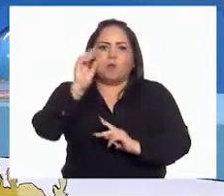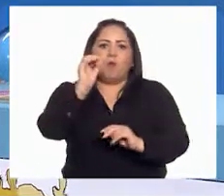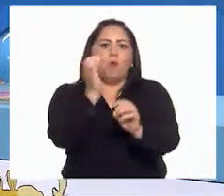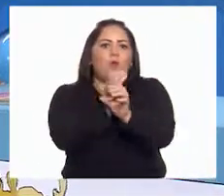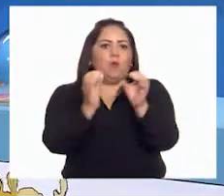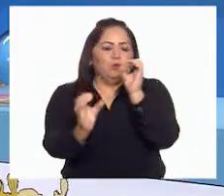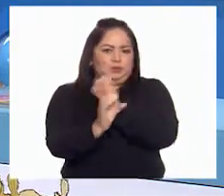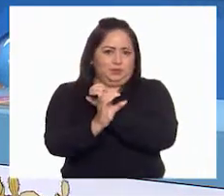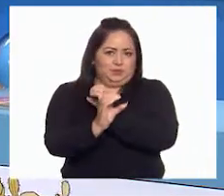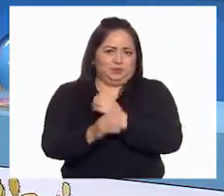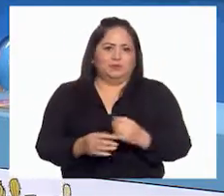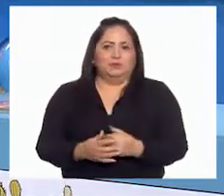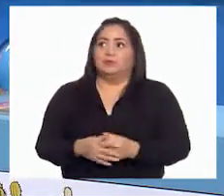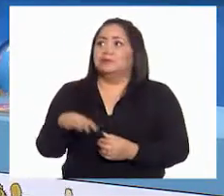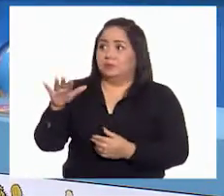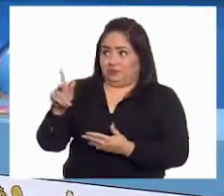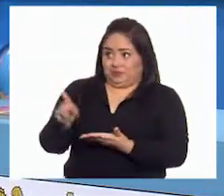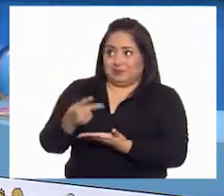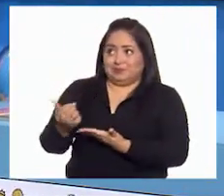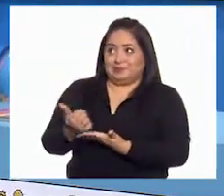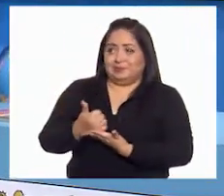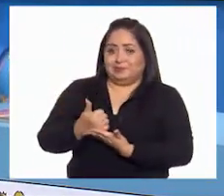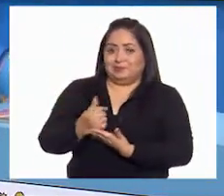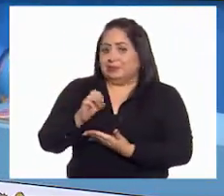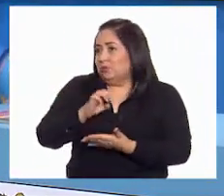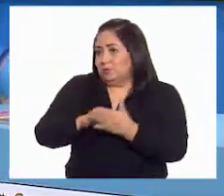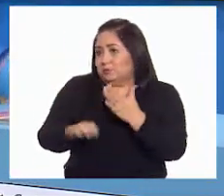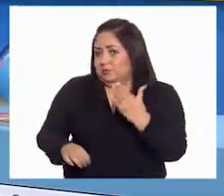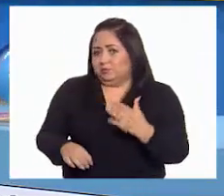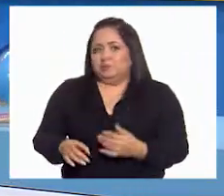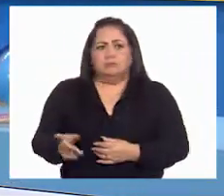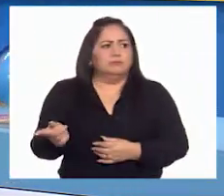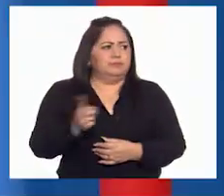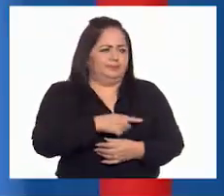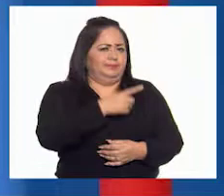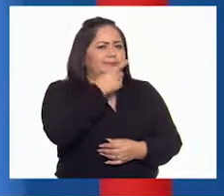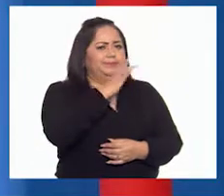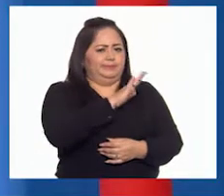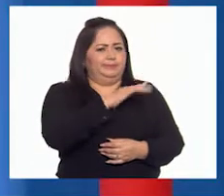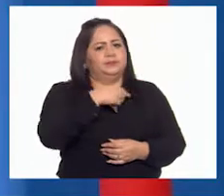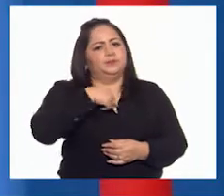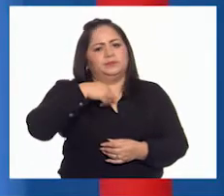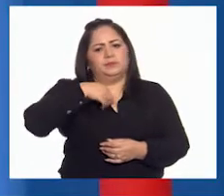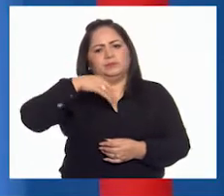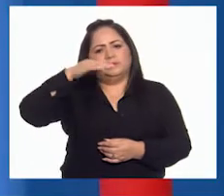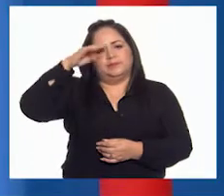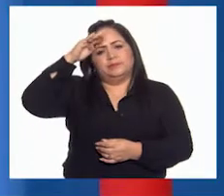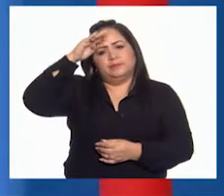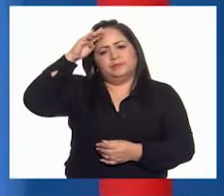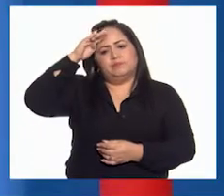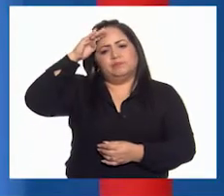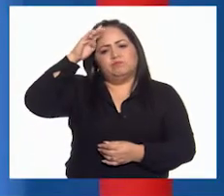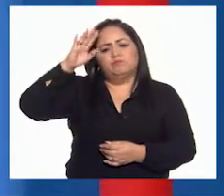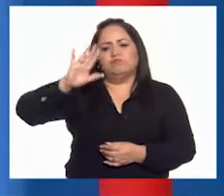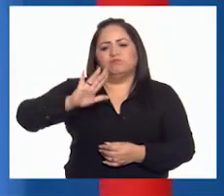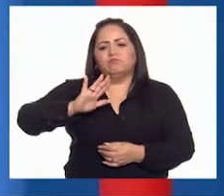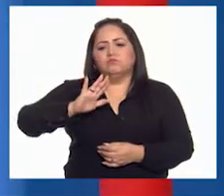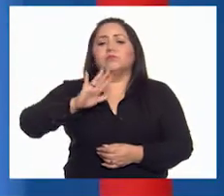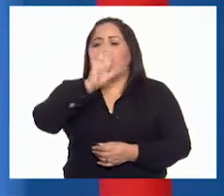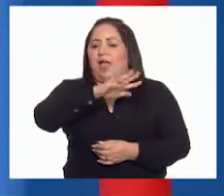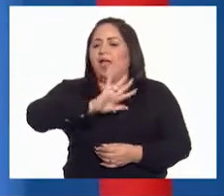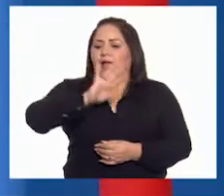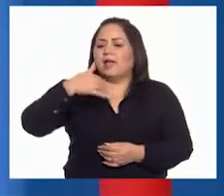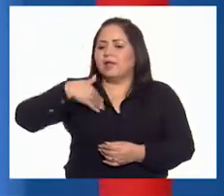cosas. ¿Nos ayudas nuevamente con algunos ejemplos, María? A ver, voy a pensarlo un poquito, Gaby. Ya